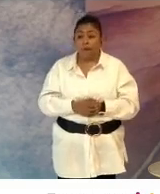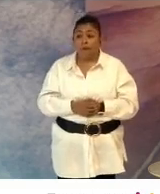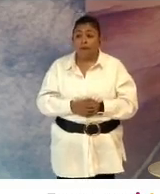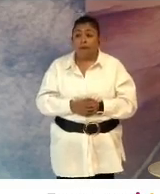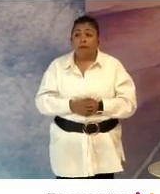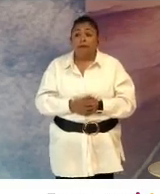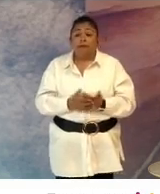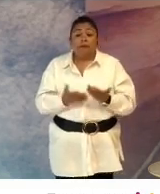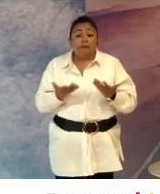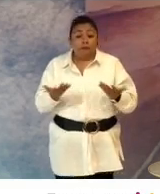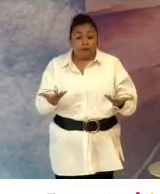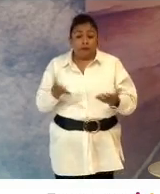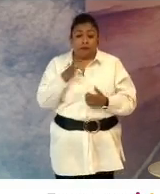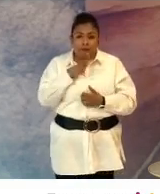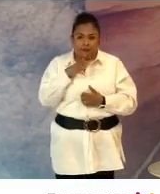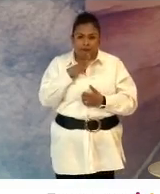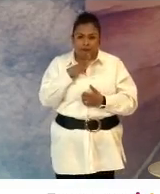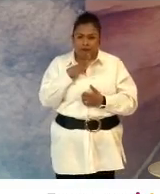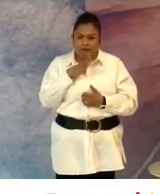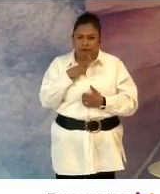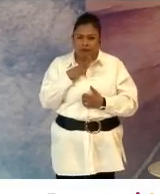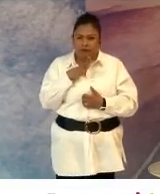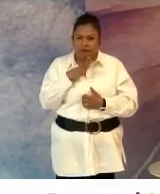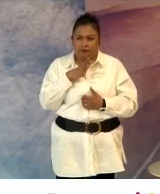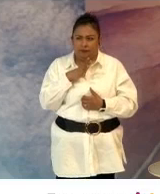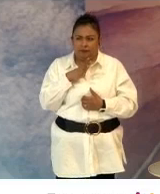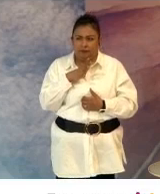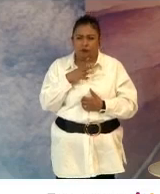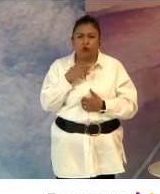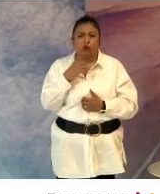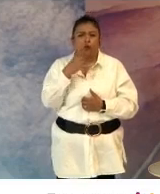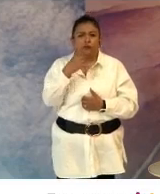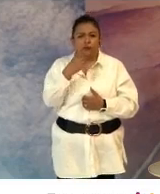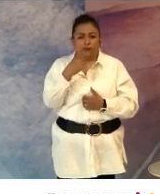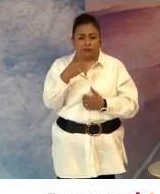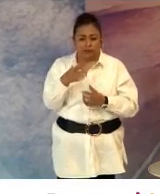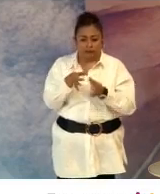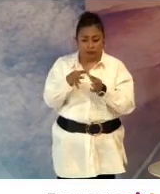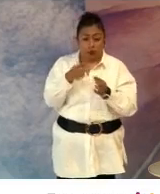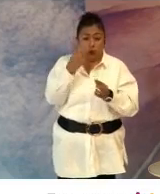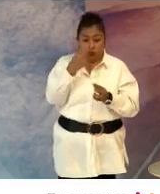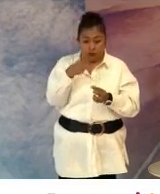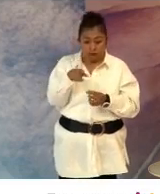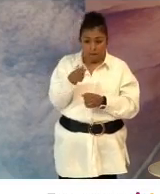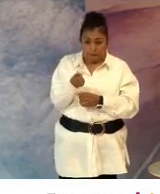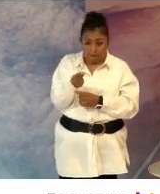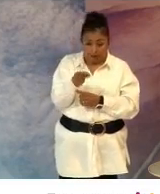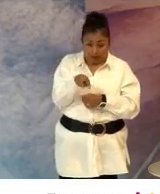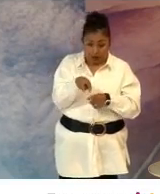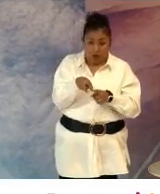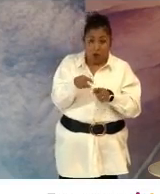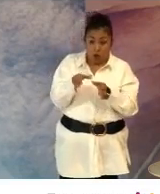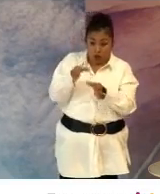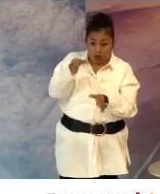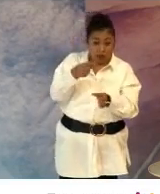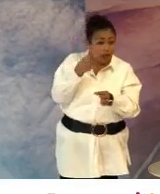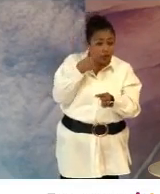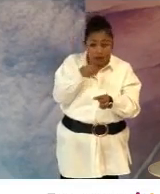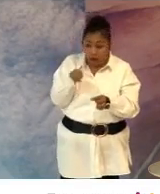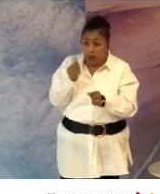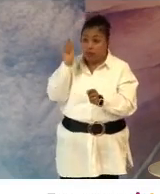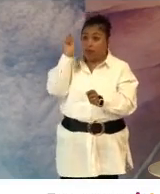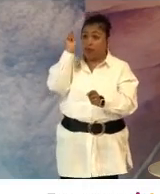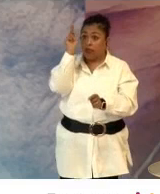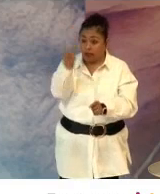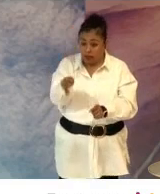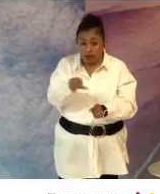Entonces hay una reacción que se queda con el objeto y hay otra reacción, la reacción